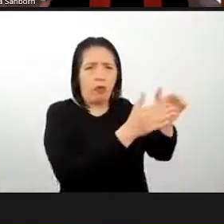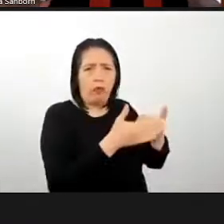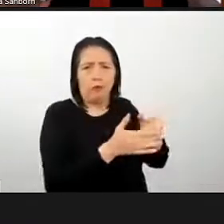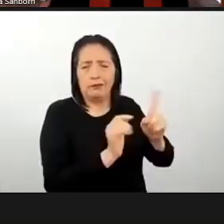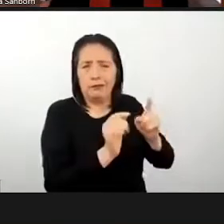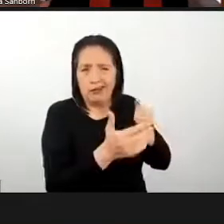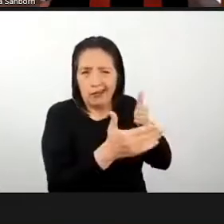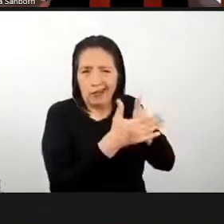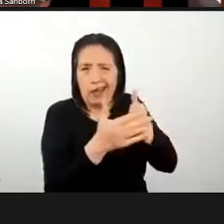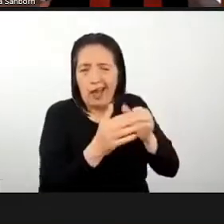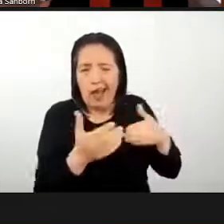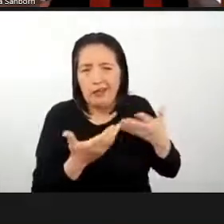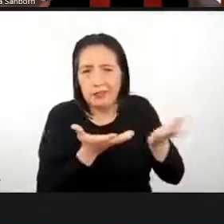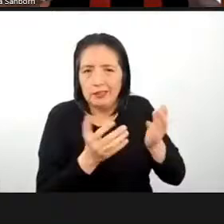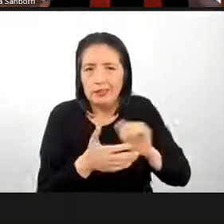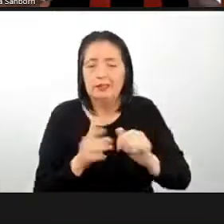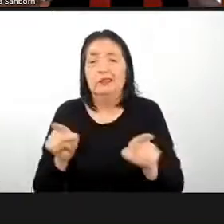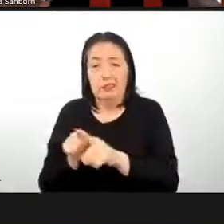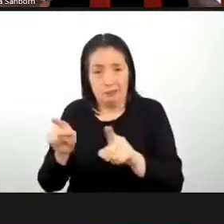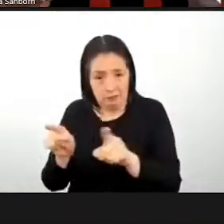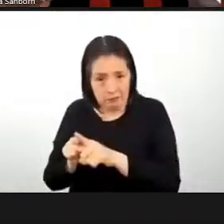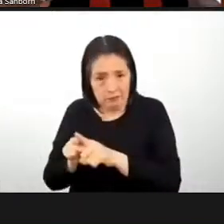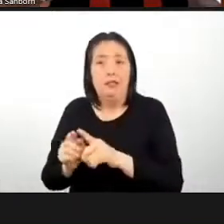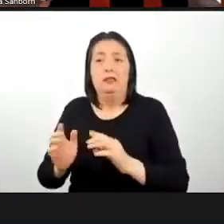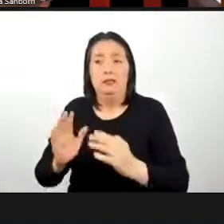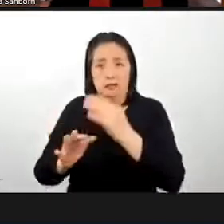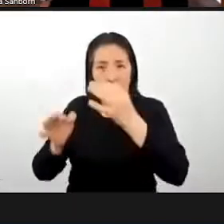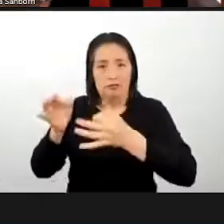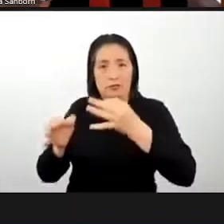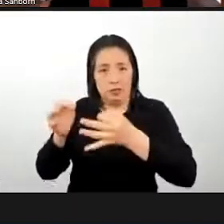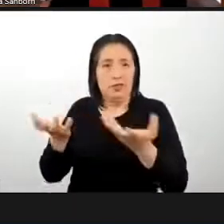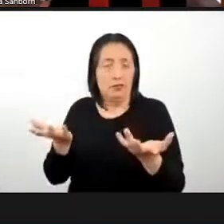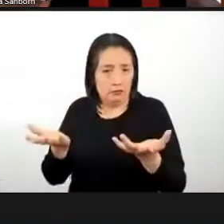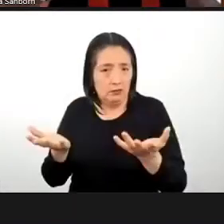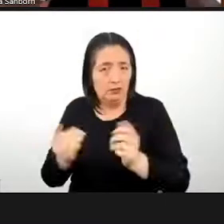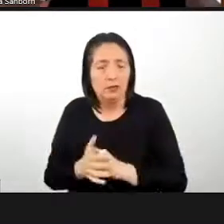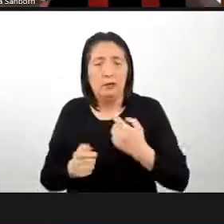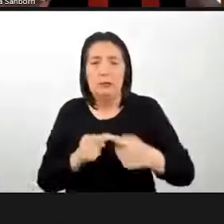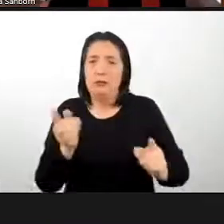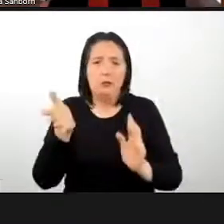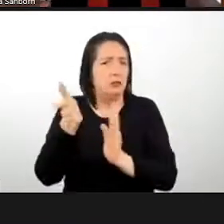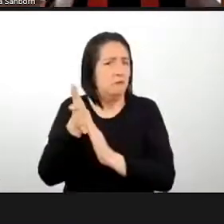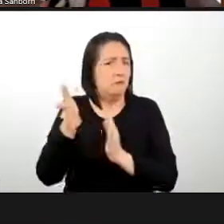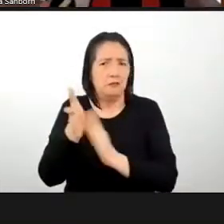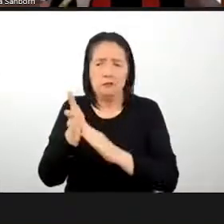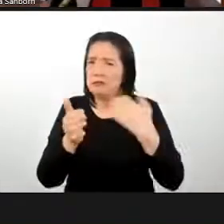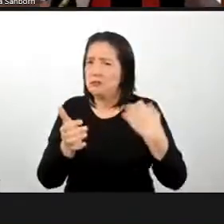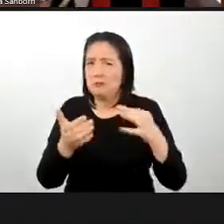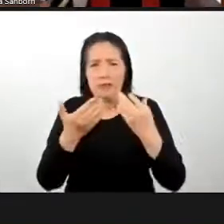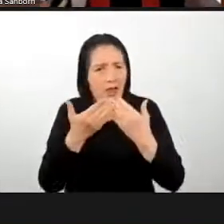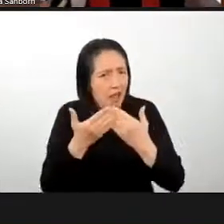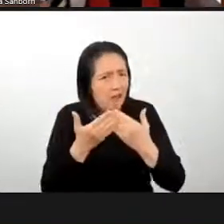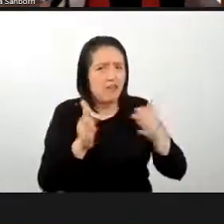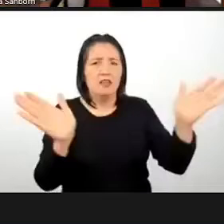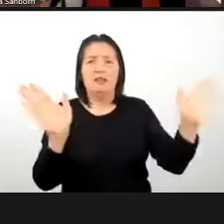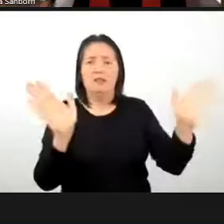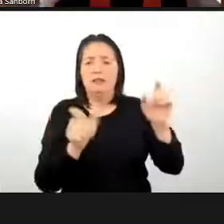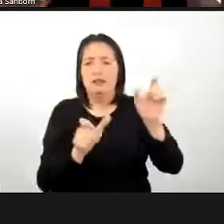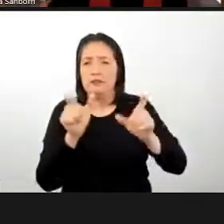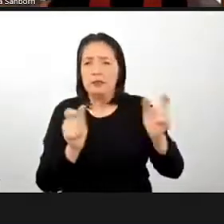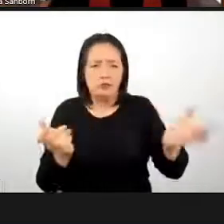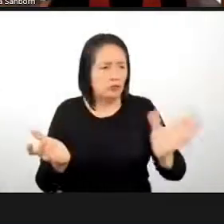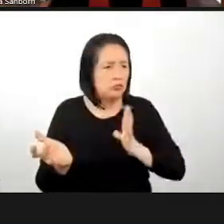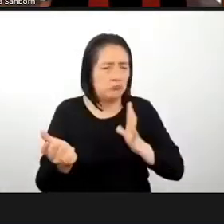que incluyendo los tribunales de justicia, ¿no? Mientras que las defensorías del pueblo han estado siempre abiertas, ¿no? en